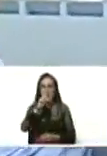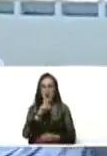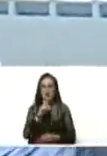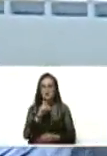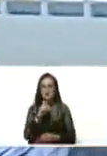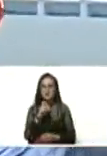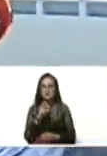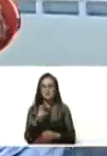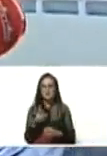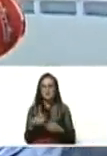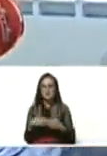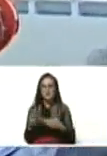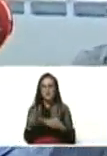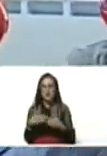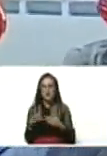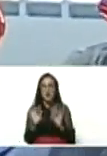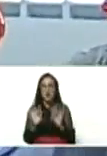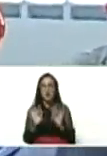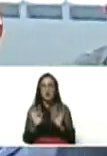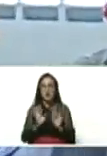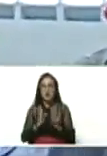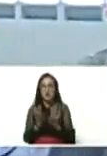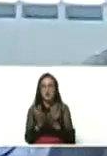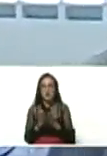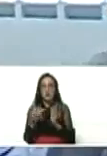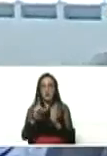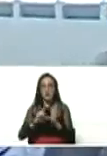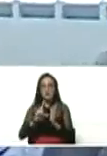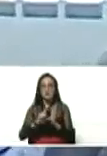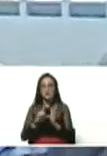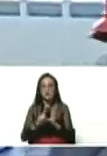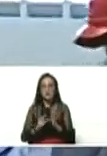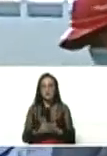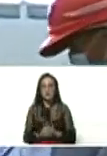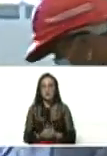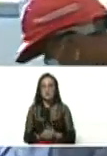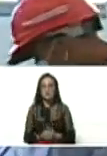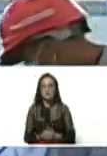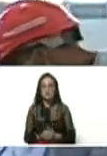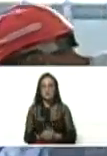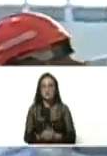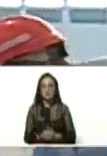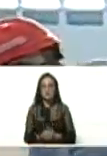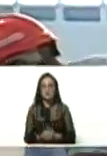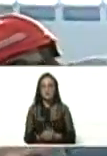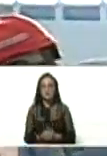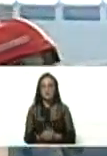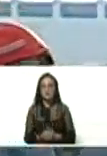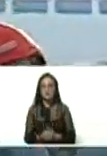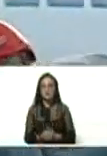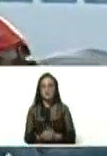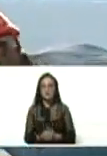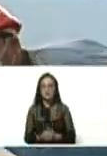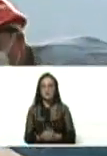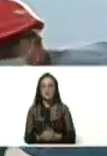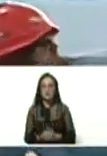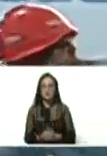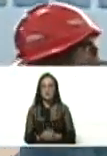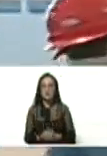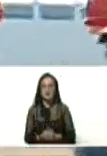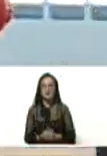puertas originales de estas escuelas, de estos liceos. Pero tienen reparación, y aquí la estamos reparando, ¿ves? Para